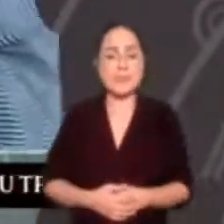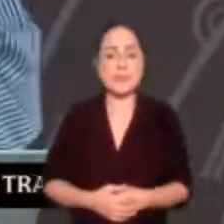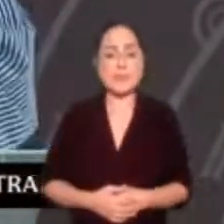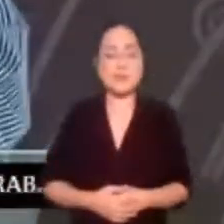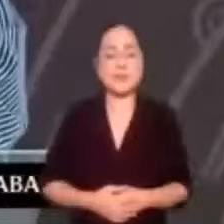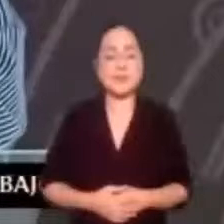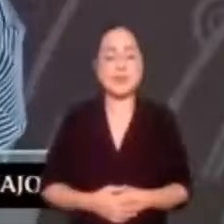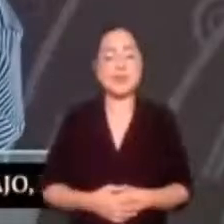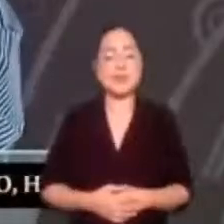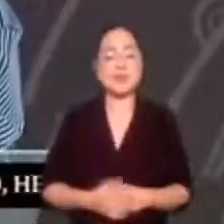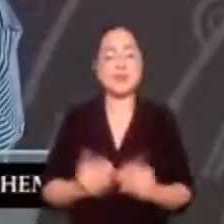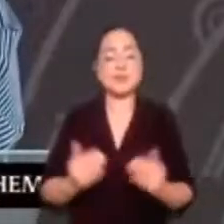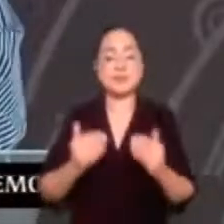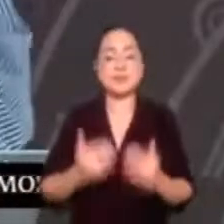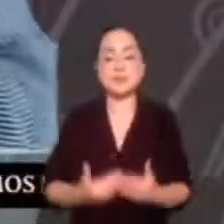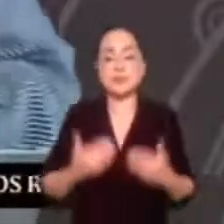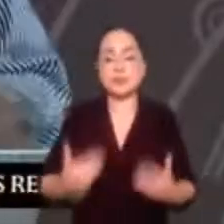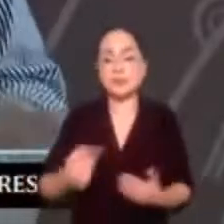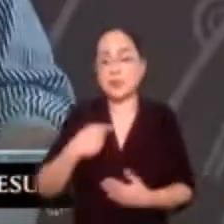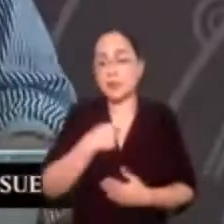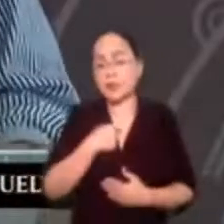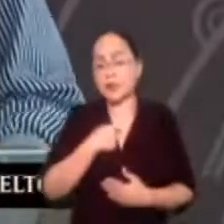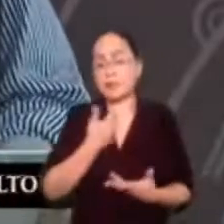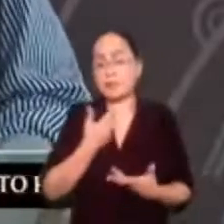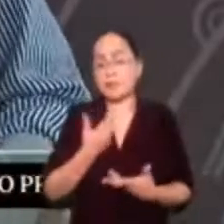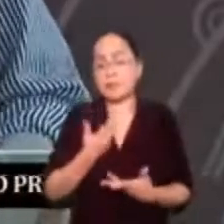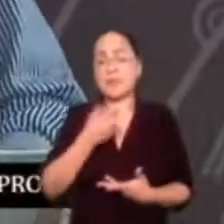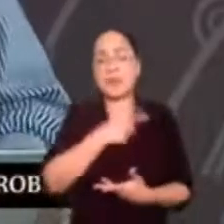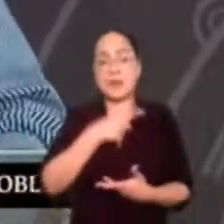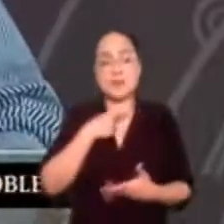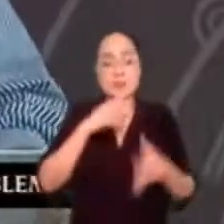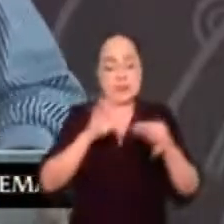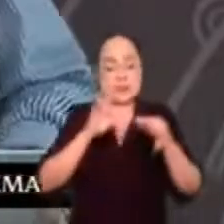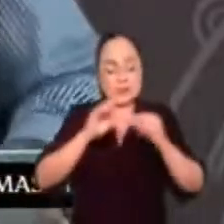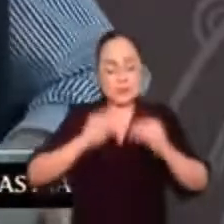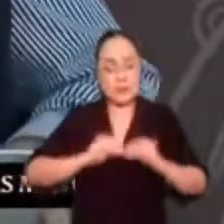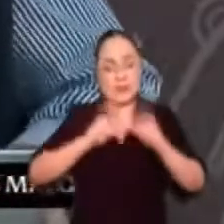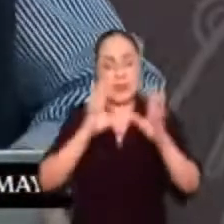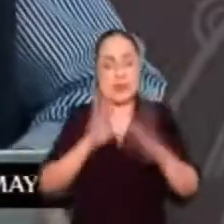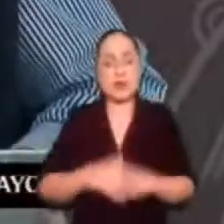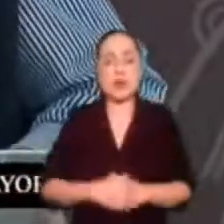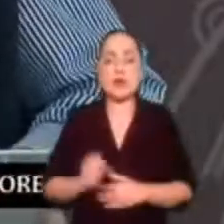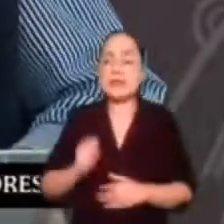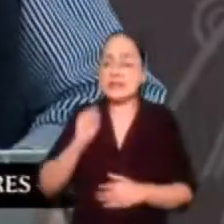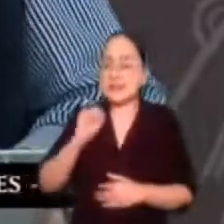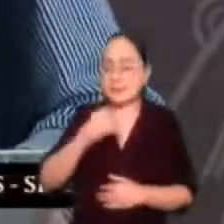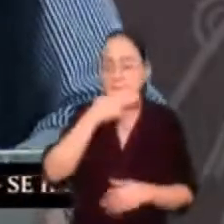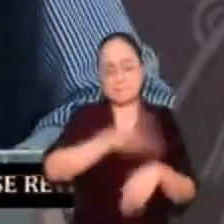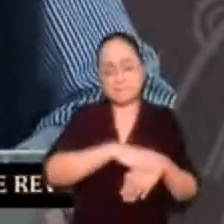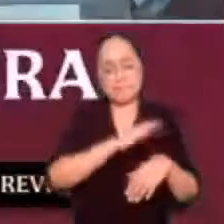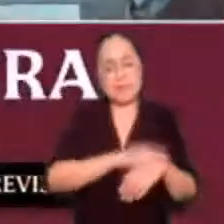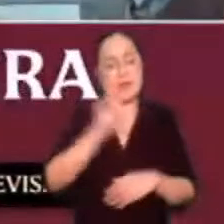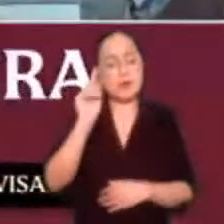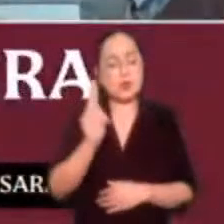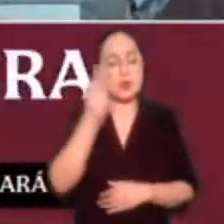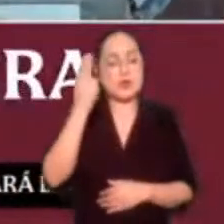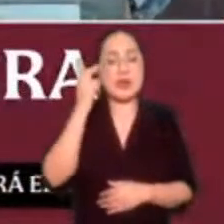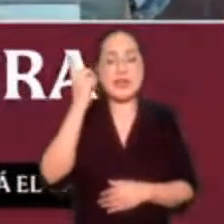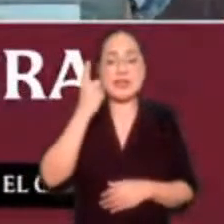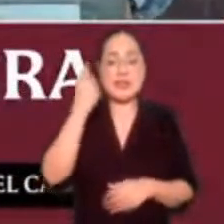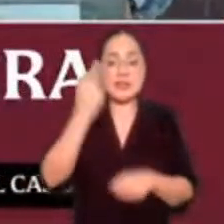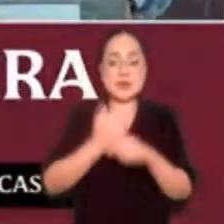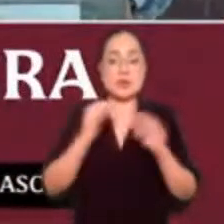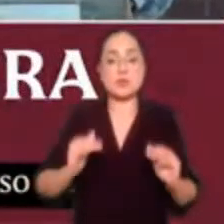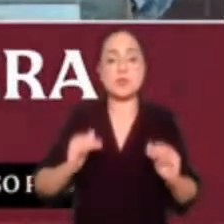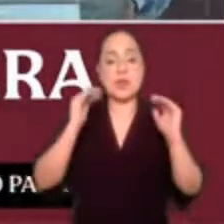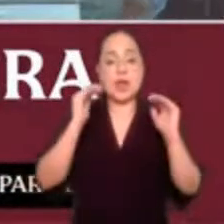Entonces, quede claro. Voy, por eso invito al rector. A él también ya le dijeron, ya me